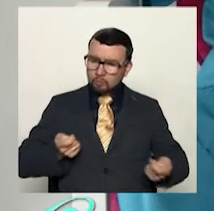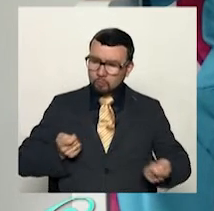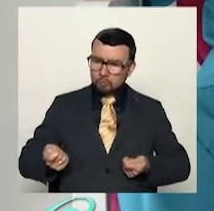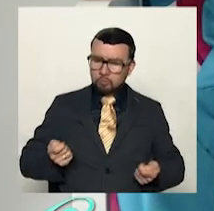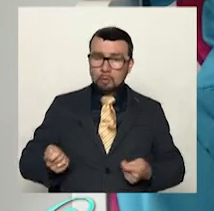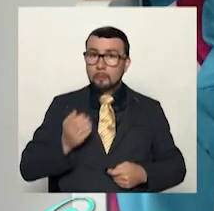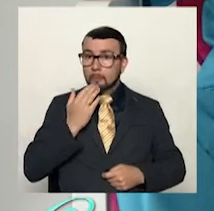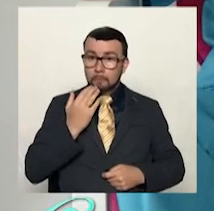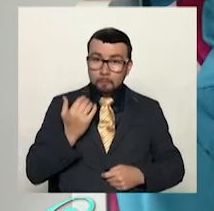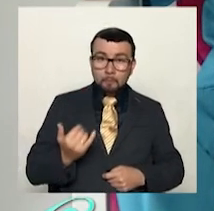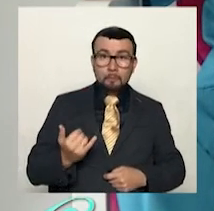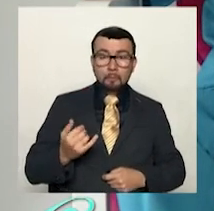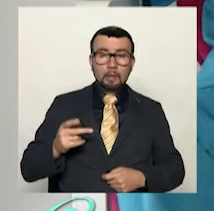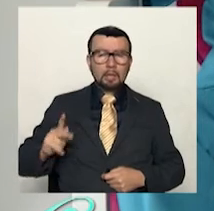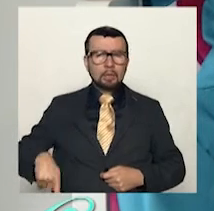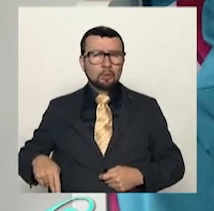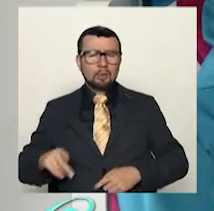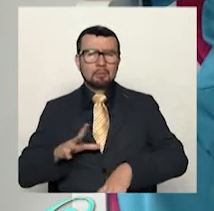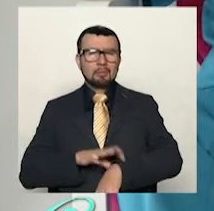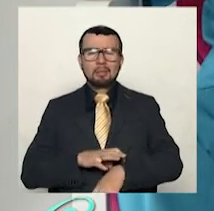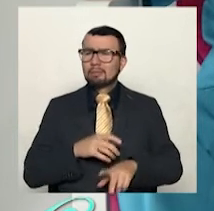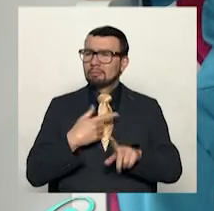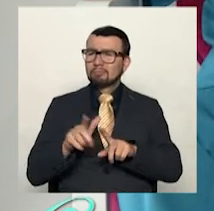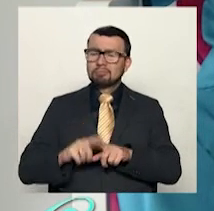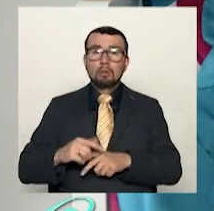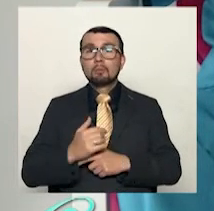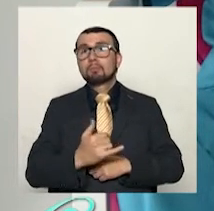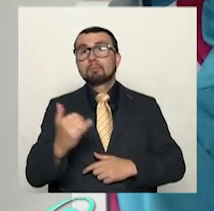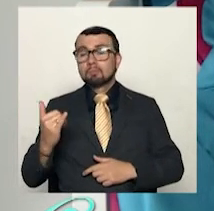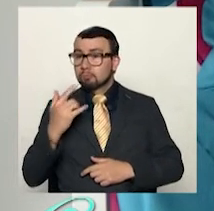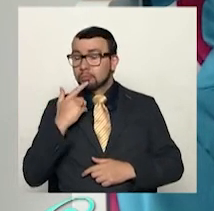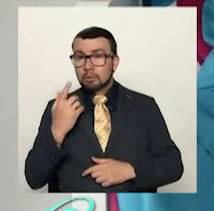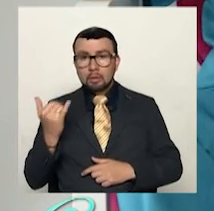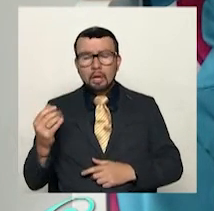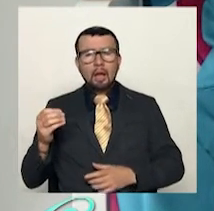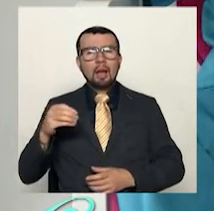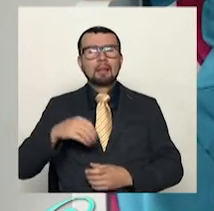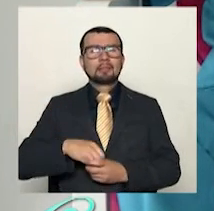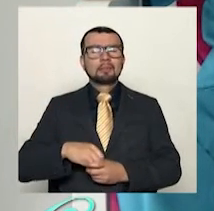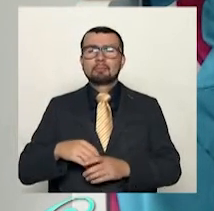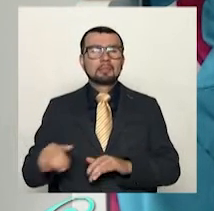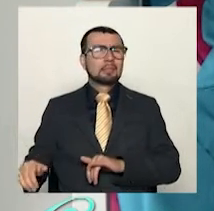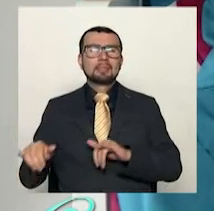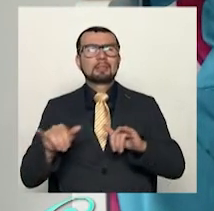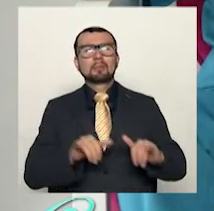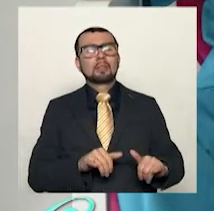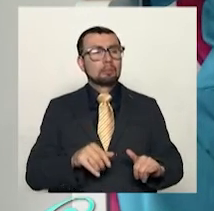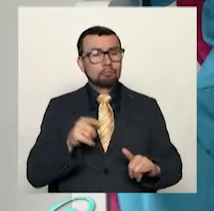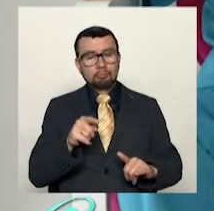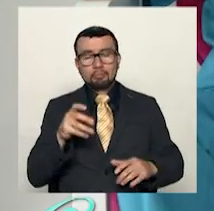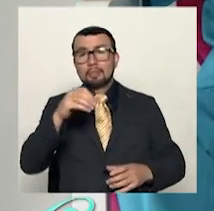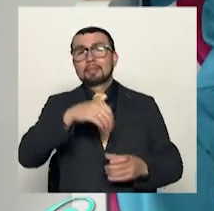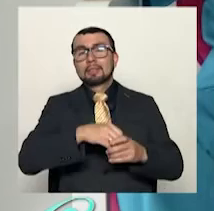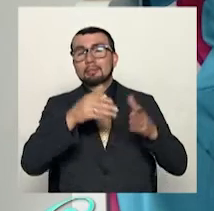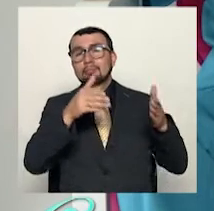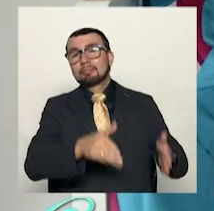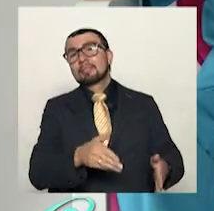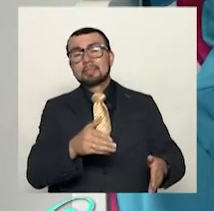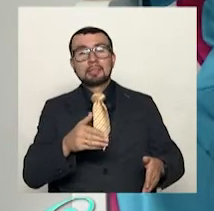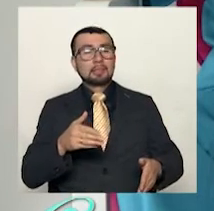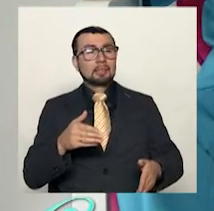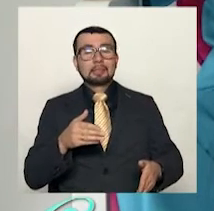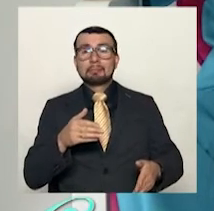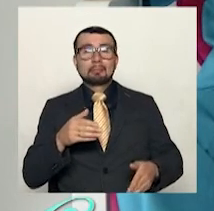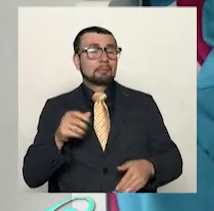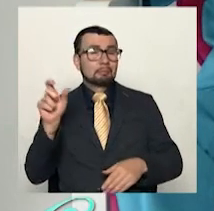en las escuelas de medicina se ha dicho que es la tumba del internista, la tumba del cirujano, porque un dolor abdominal